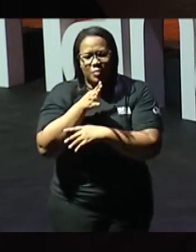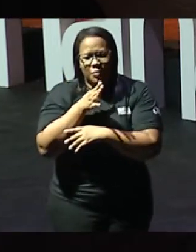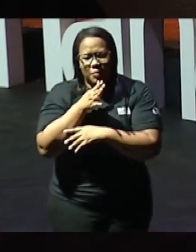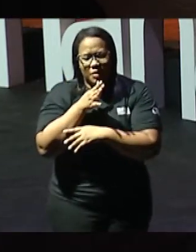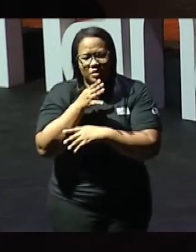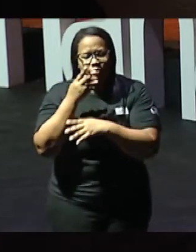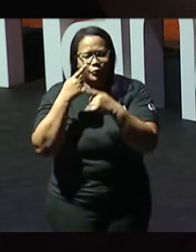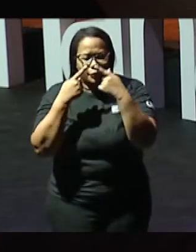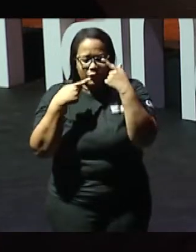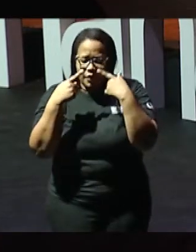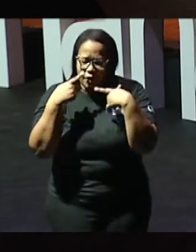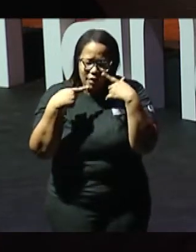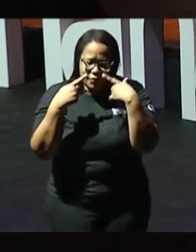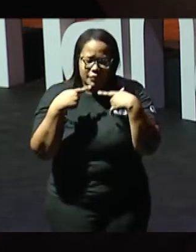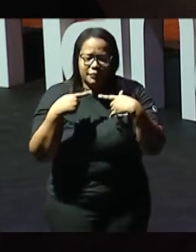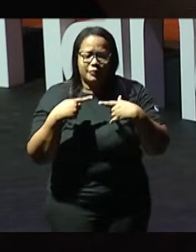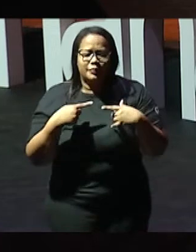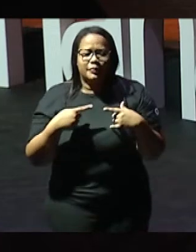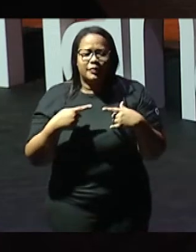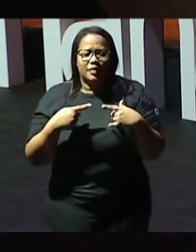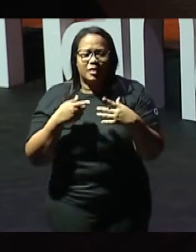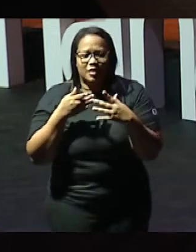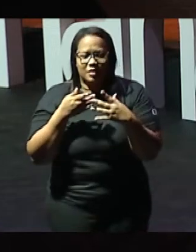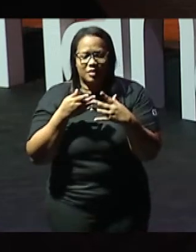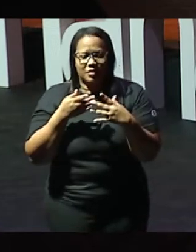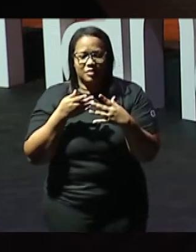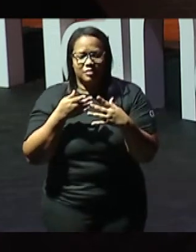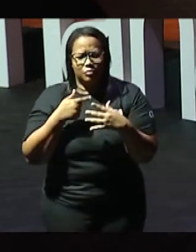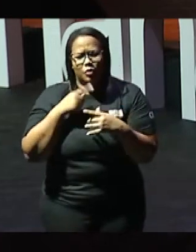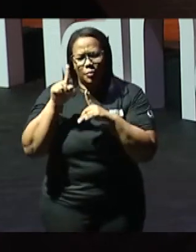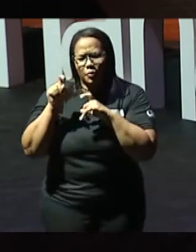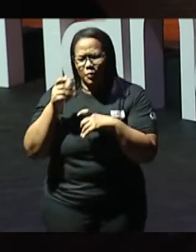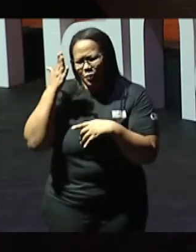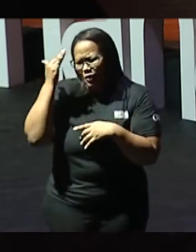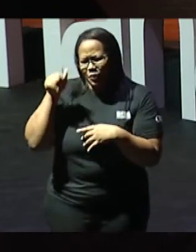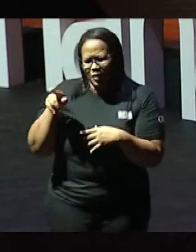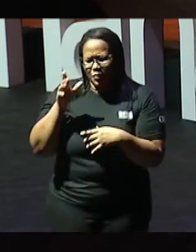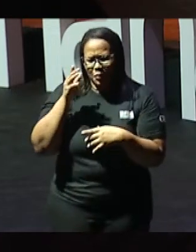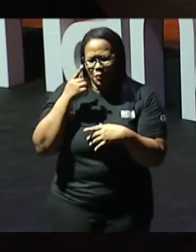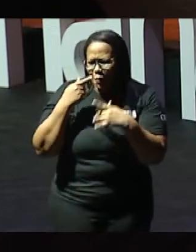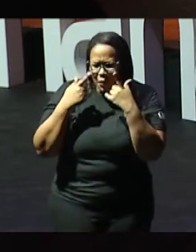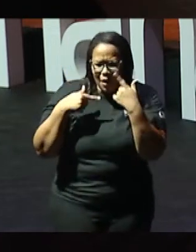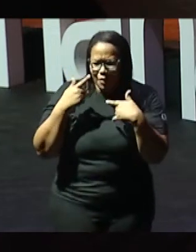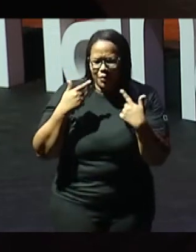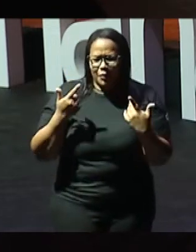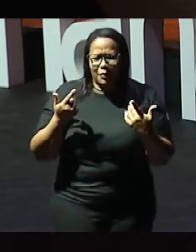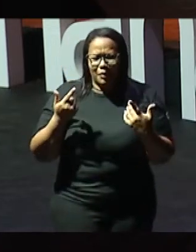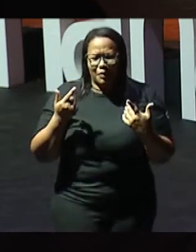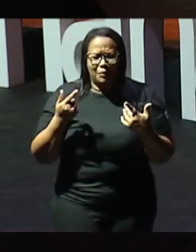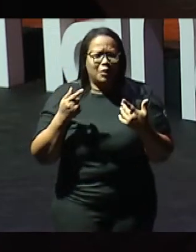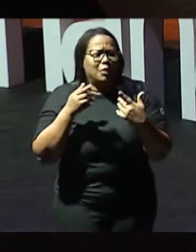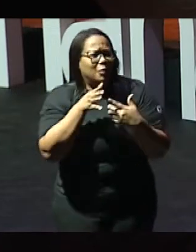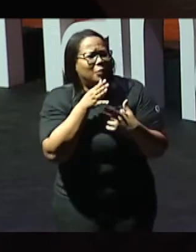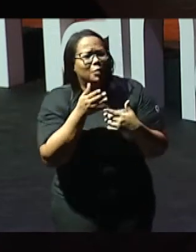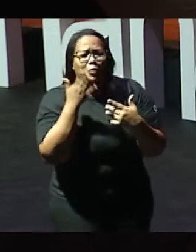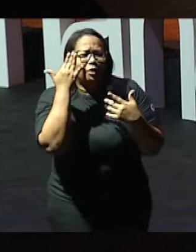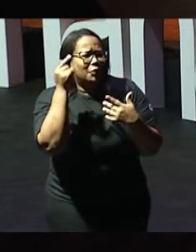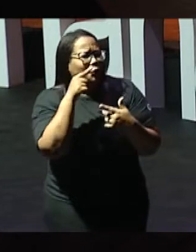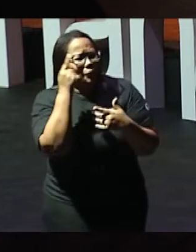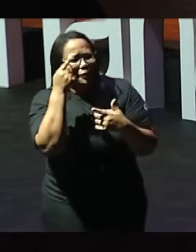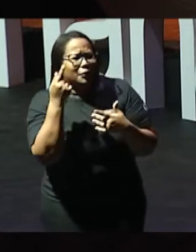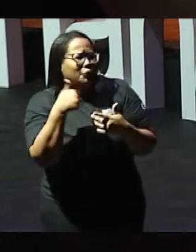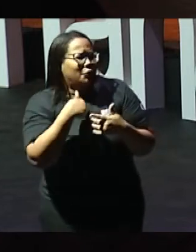casa y le dijo mami porque está llorando algo también lo como que porque yo estoy llorando